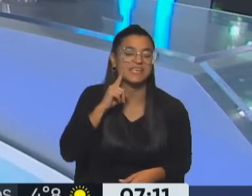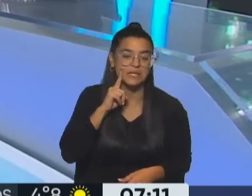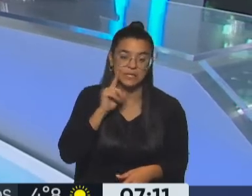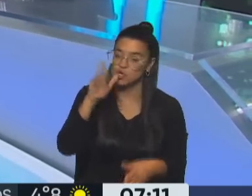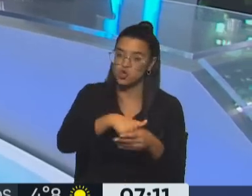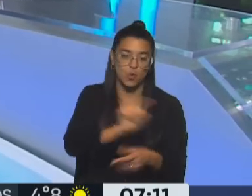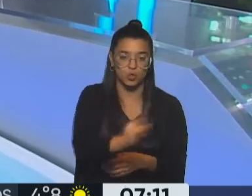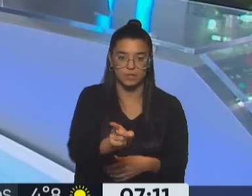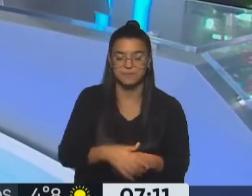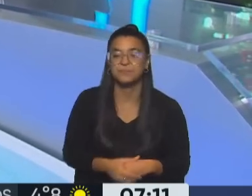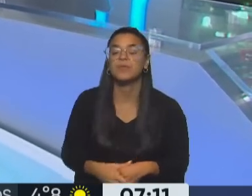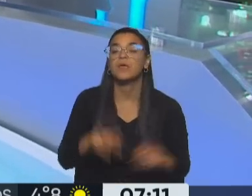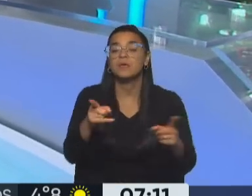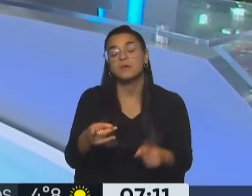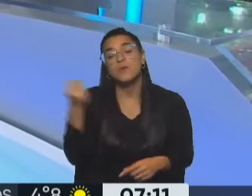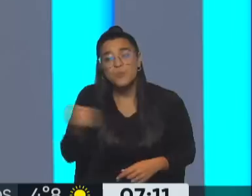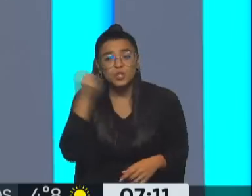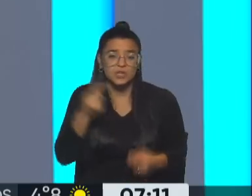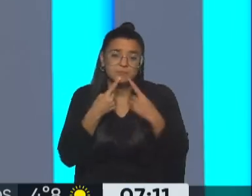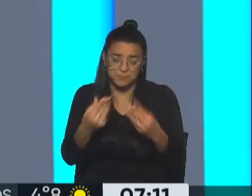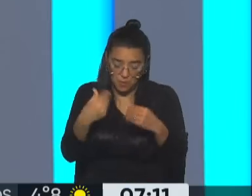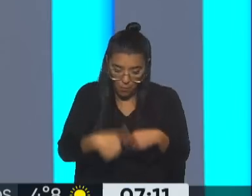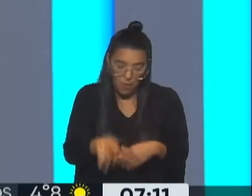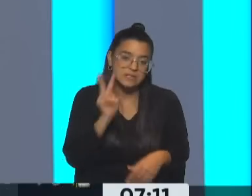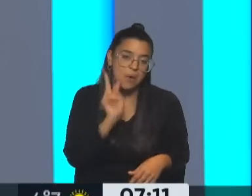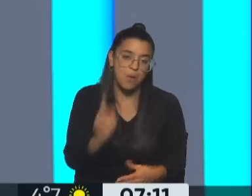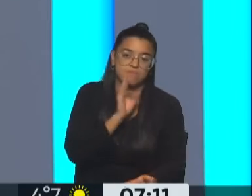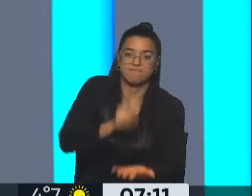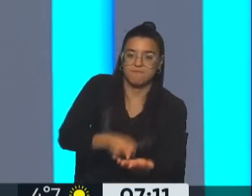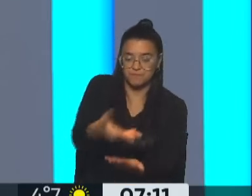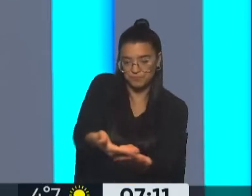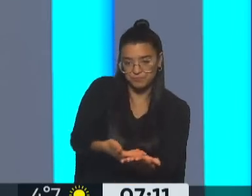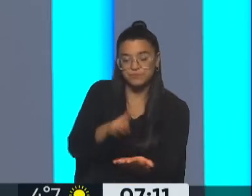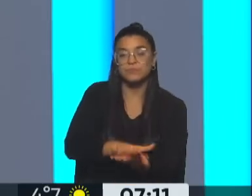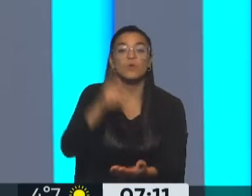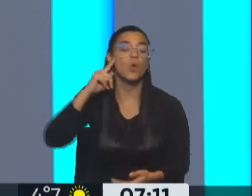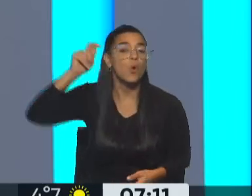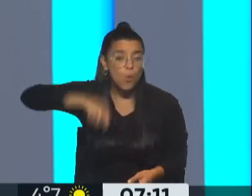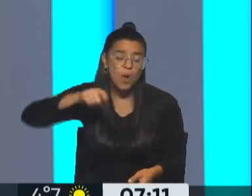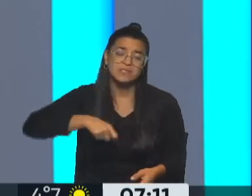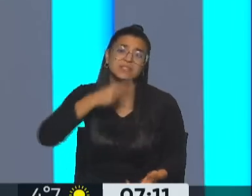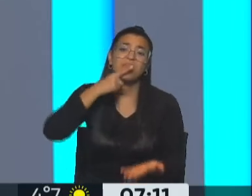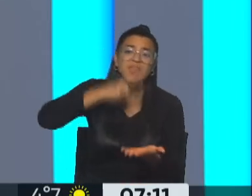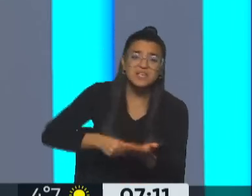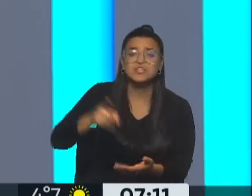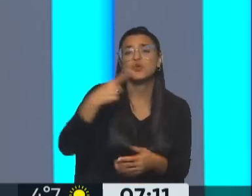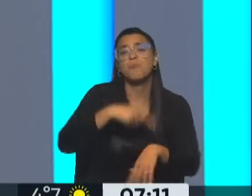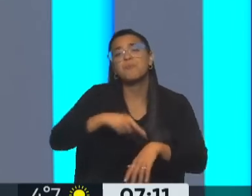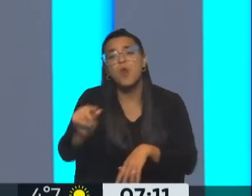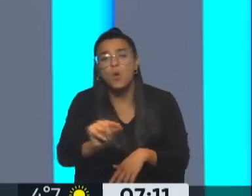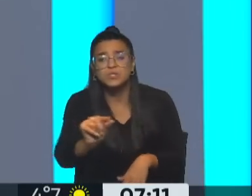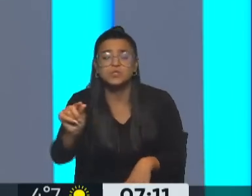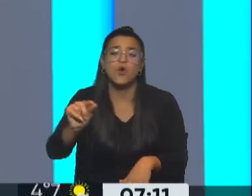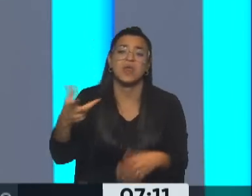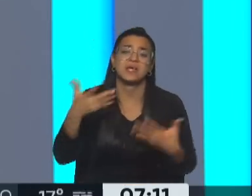última cuestión que me parece importante destacar y lo vas a ver en el fallo. Los jueces tomaron una decisión provisoria de suspender